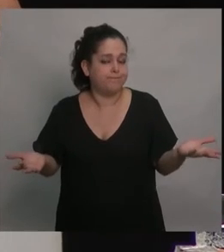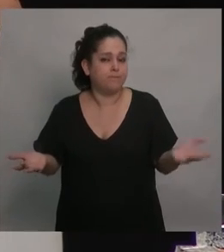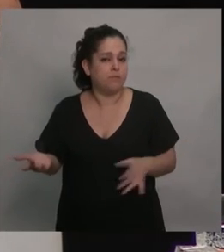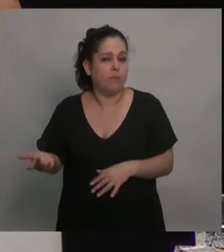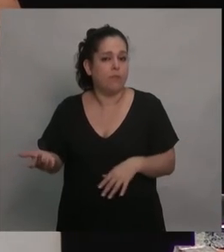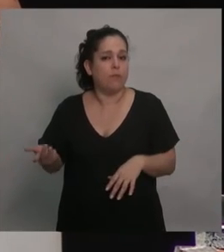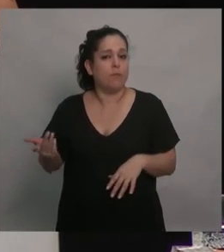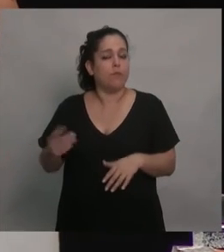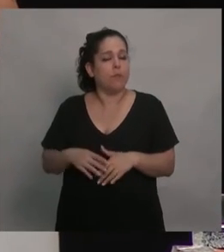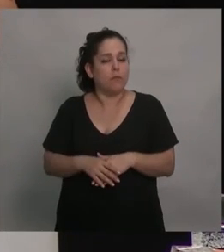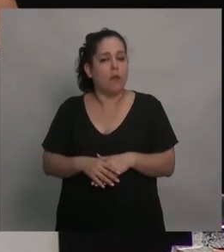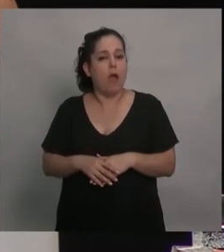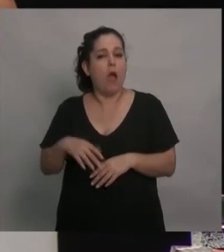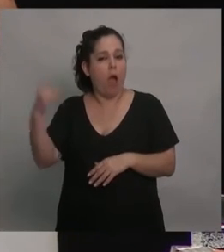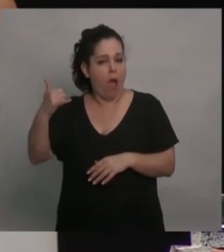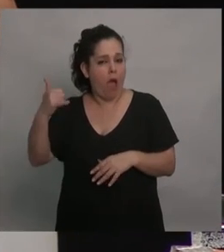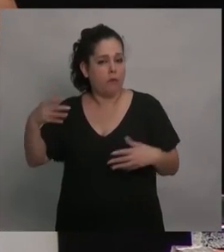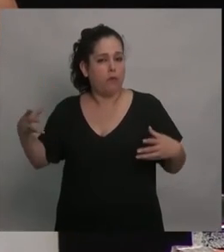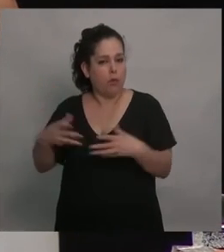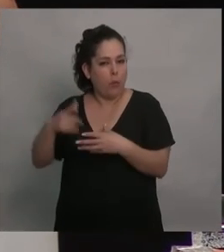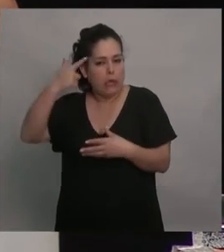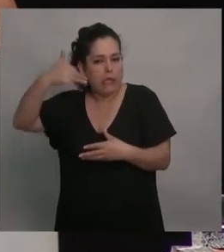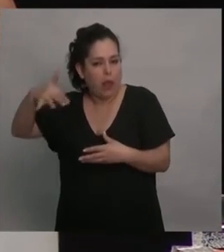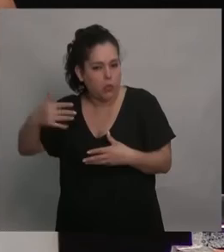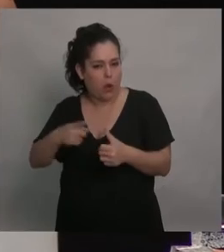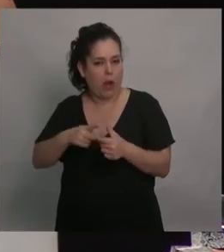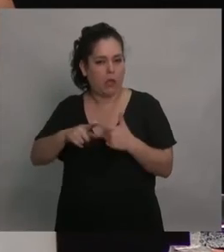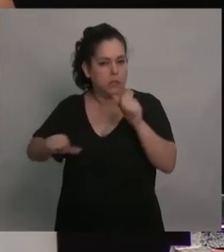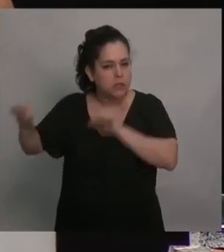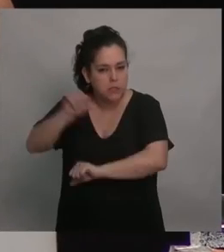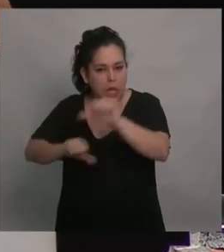una pléyade de intelectuales, de científicos,